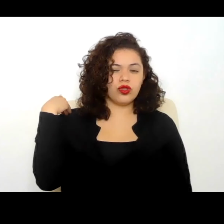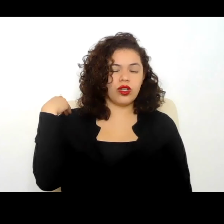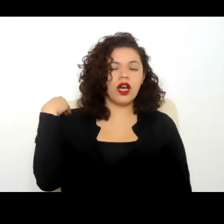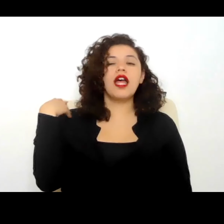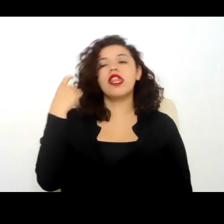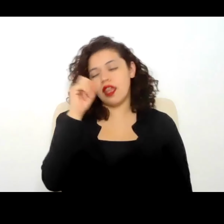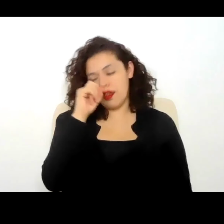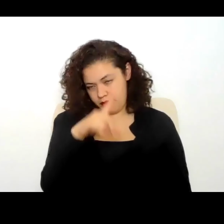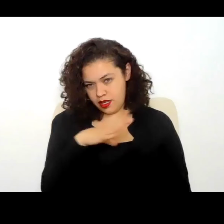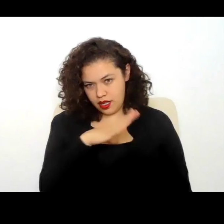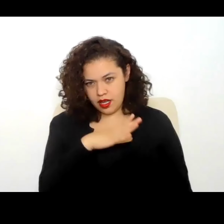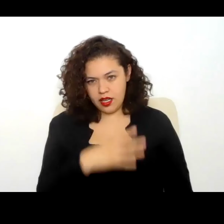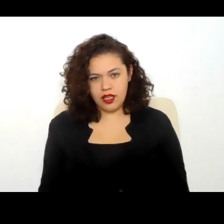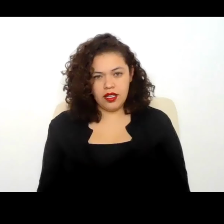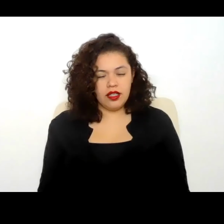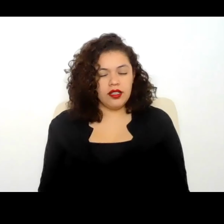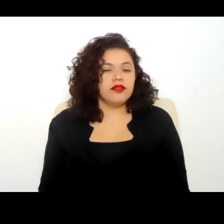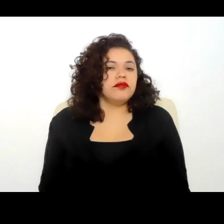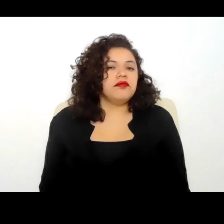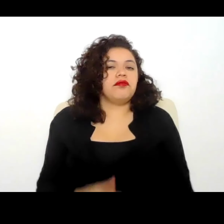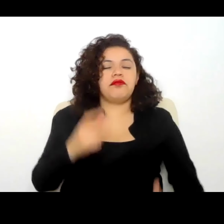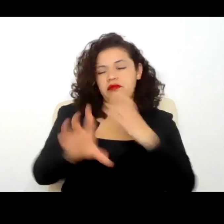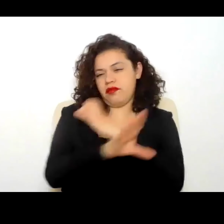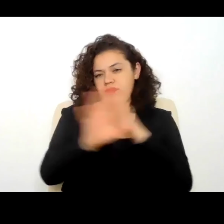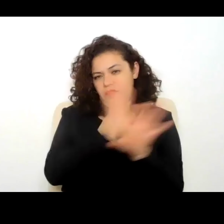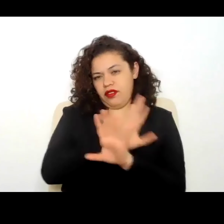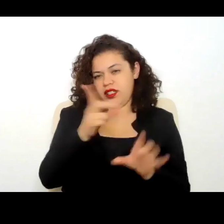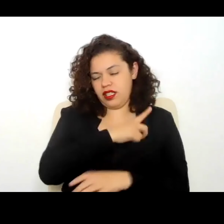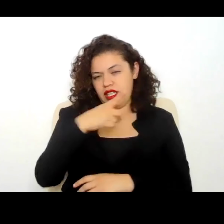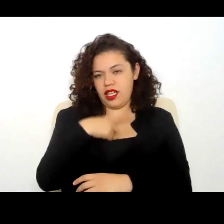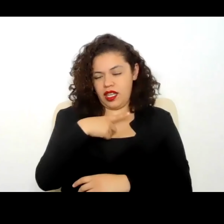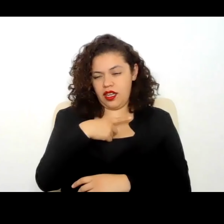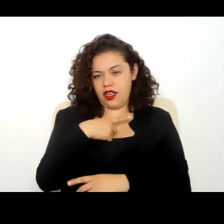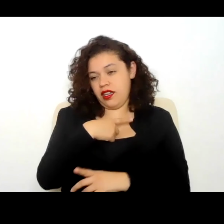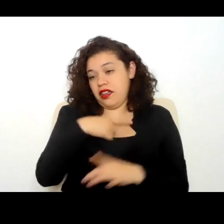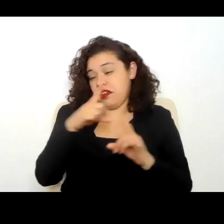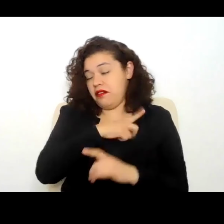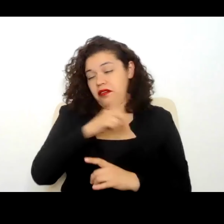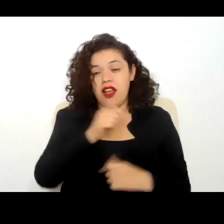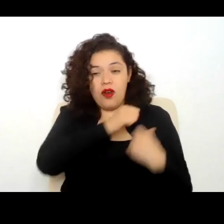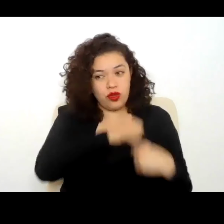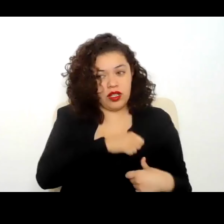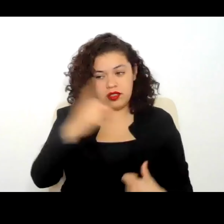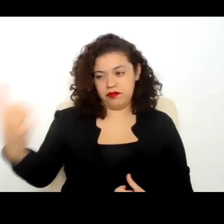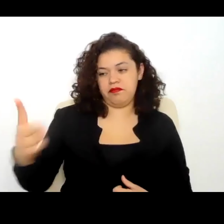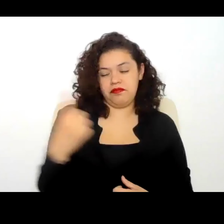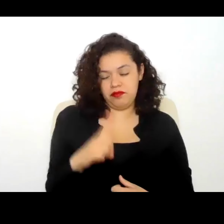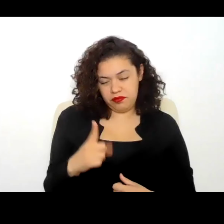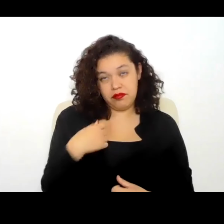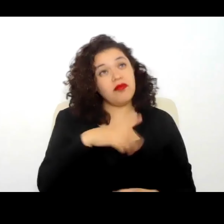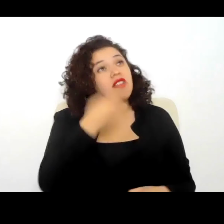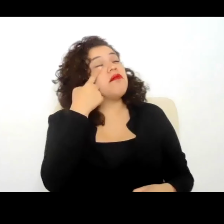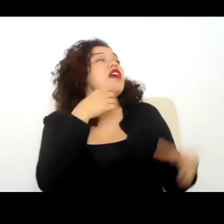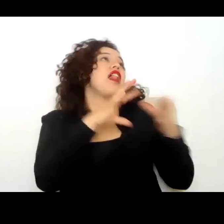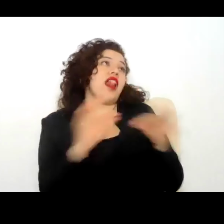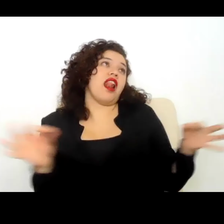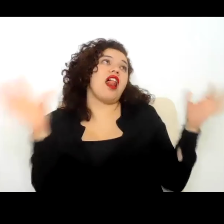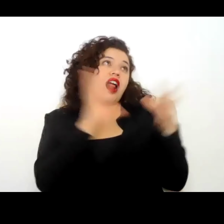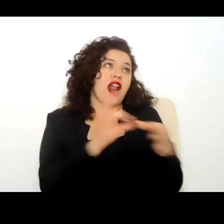yo creo que en este tipo de casos vale la pena que se acerquen con la autoridad y que expongan el caso de